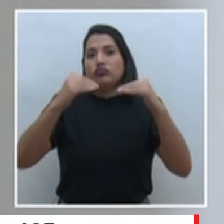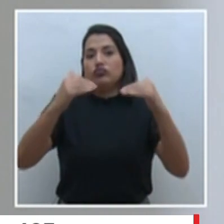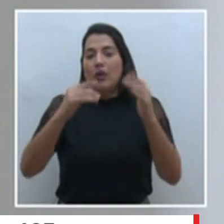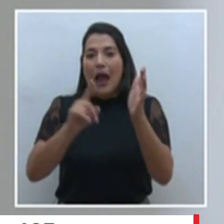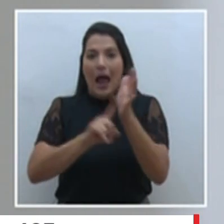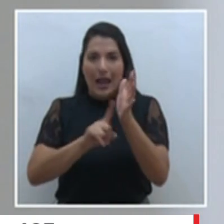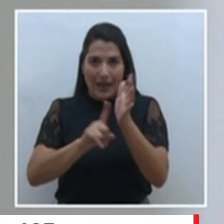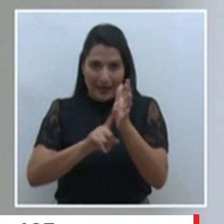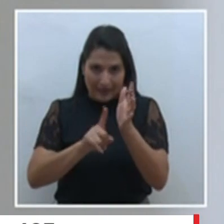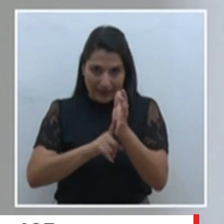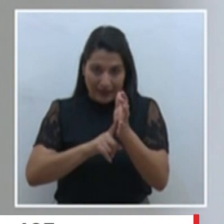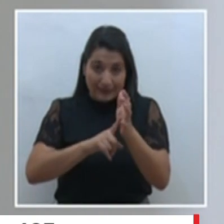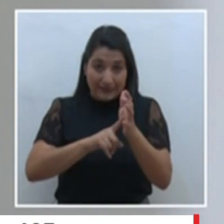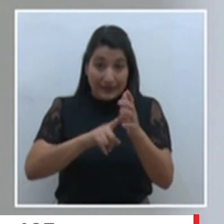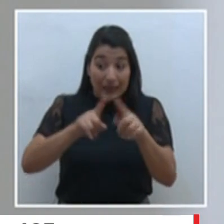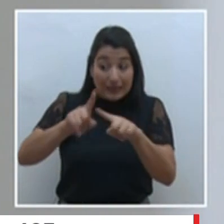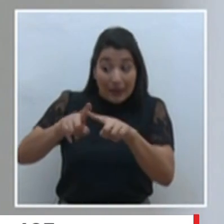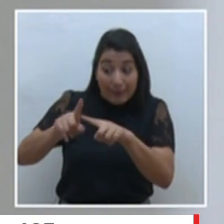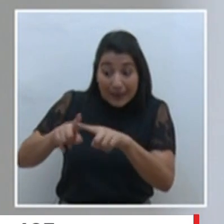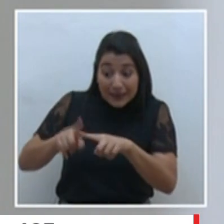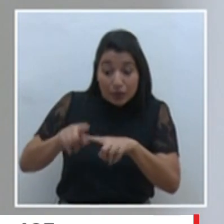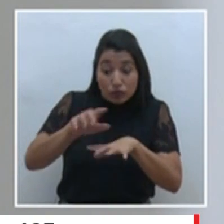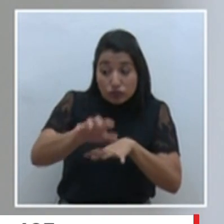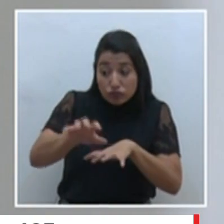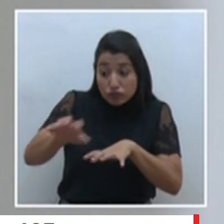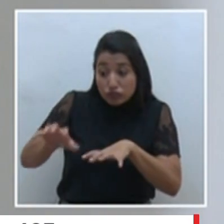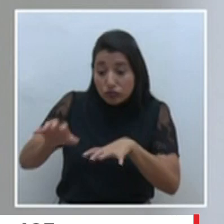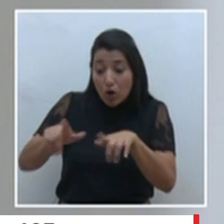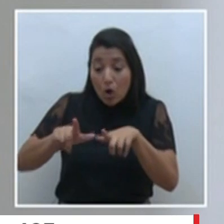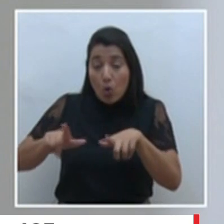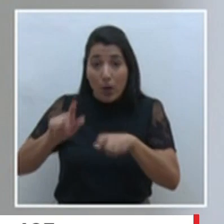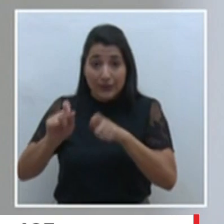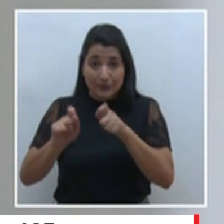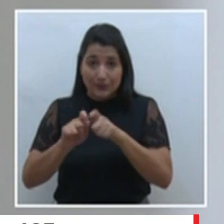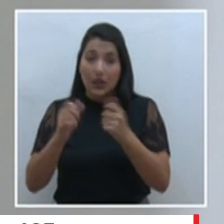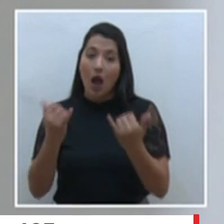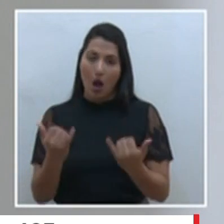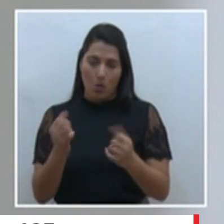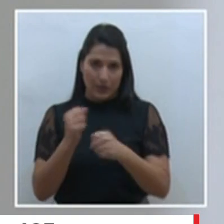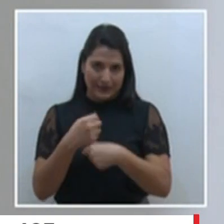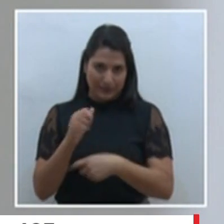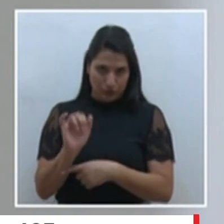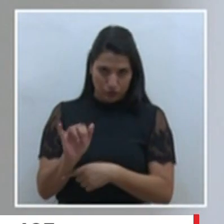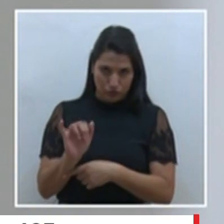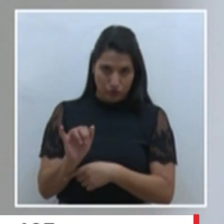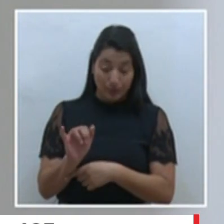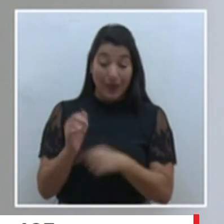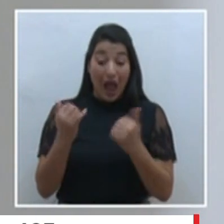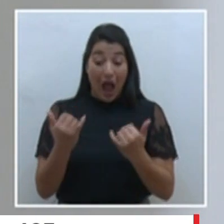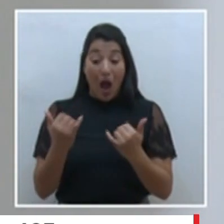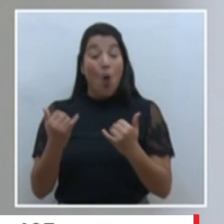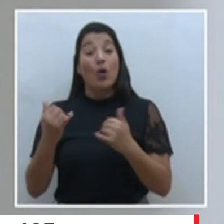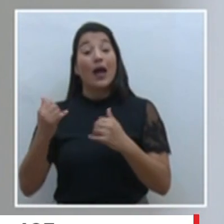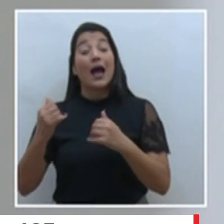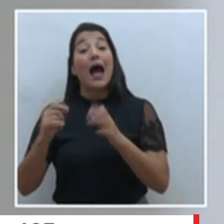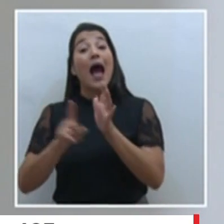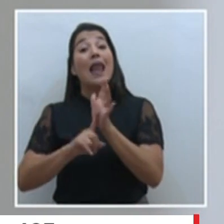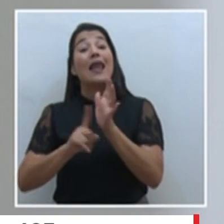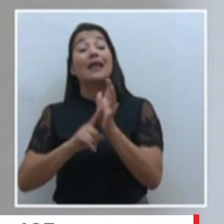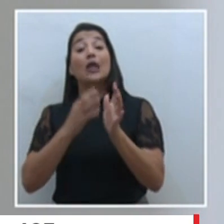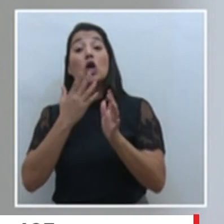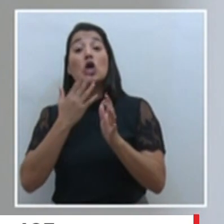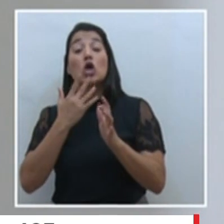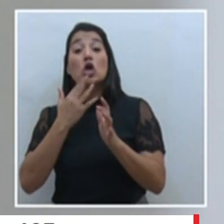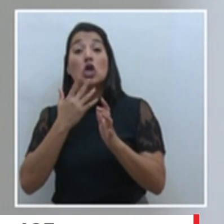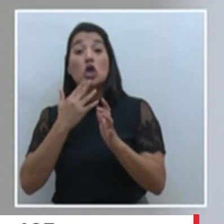alerta a sitios específicos, y es lo que estamos haciendo en este caso, pasando a un nivel de alerta naranja,